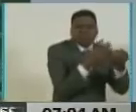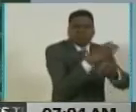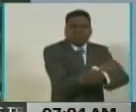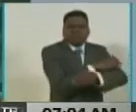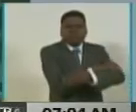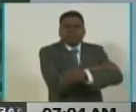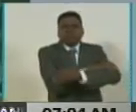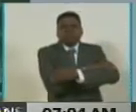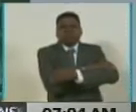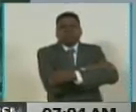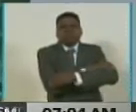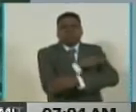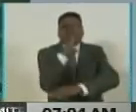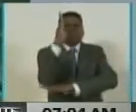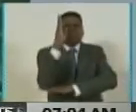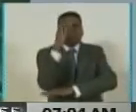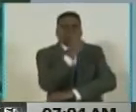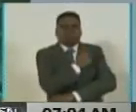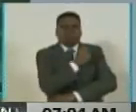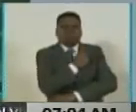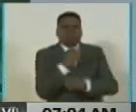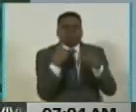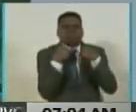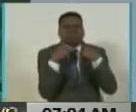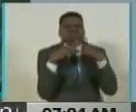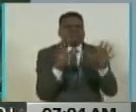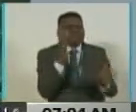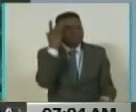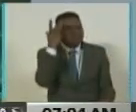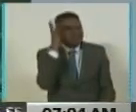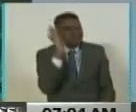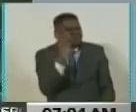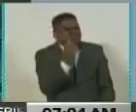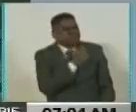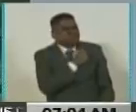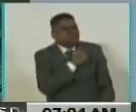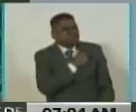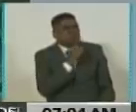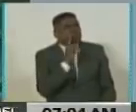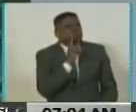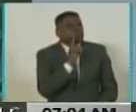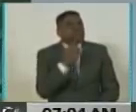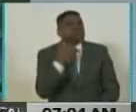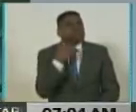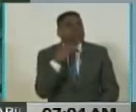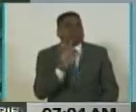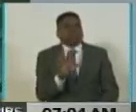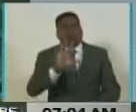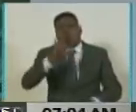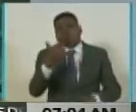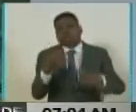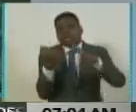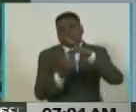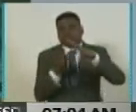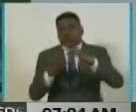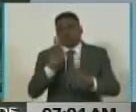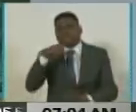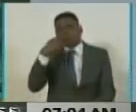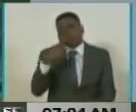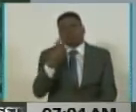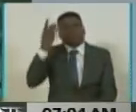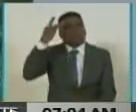la Iglesia Venezolana de alguna manera ha perdido también credibilidad y legitimidad, como han perdido otras instituciones políticas